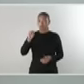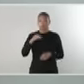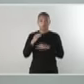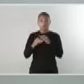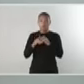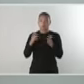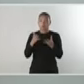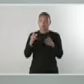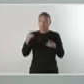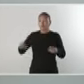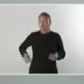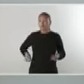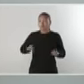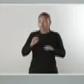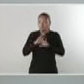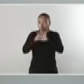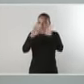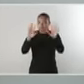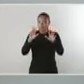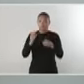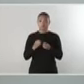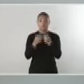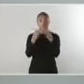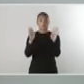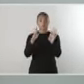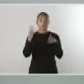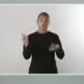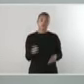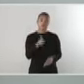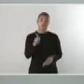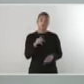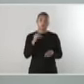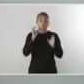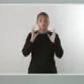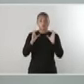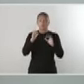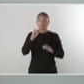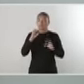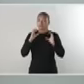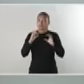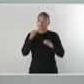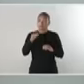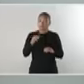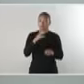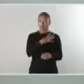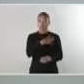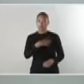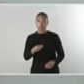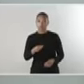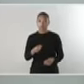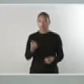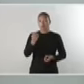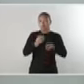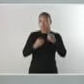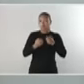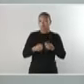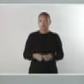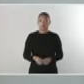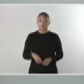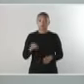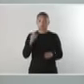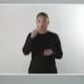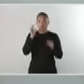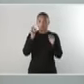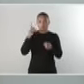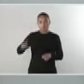abierto al público Un gobierno que sí cuide de ti de tu patrimonio de tus hijos Date la oportunidad de